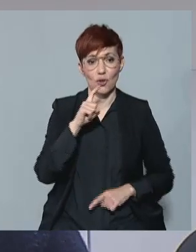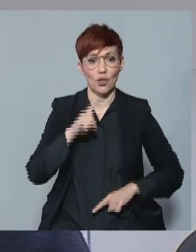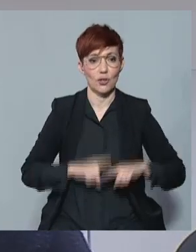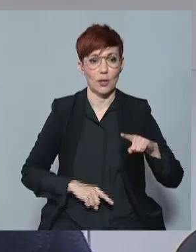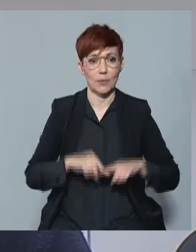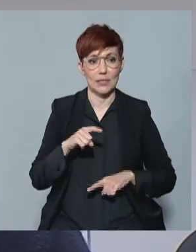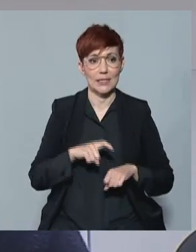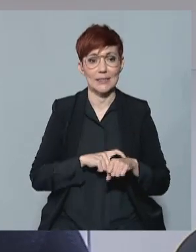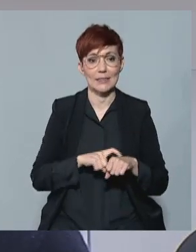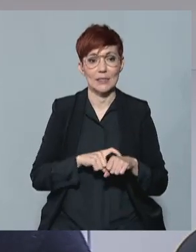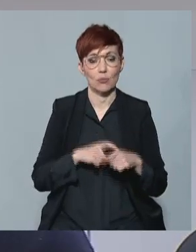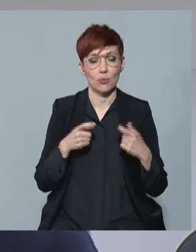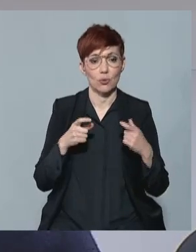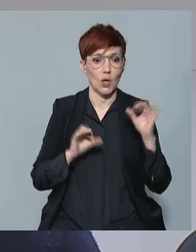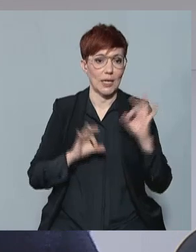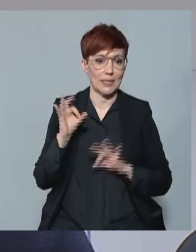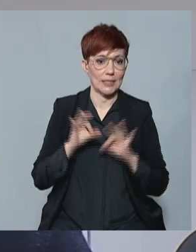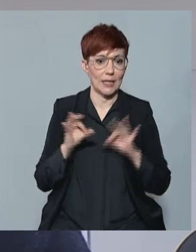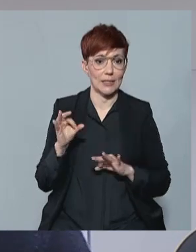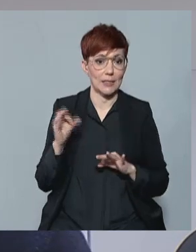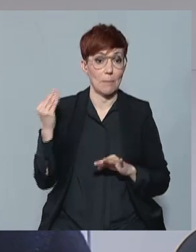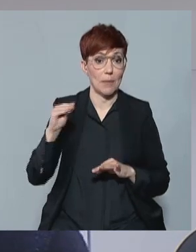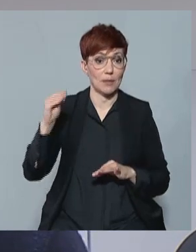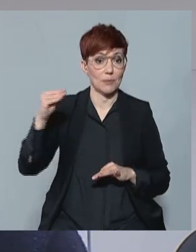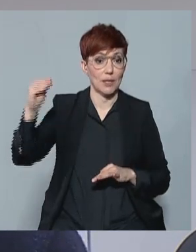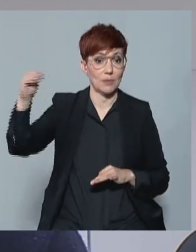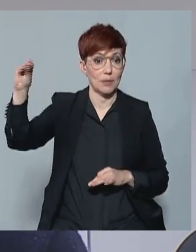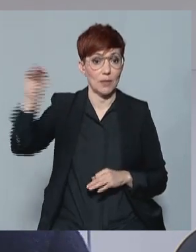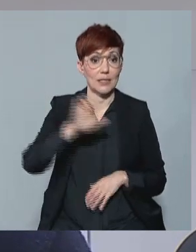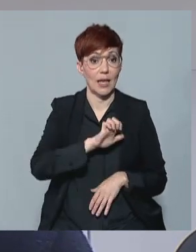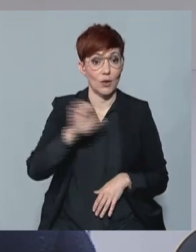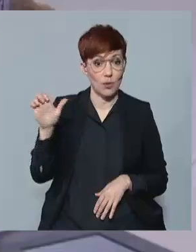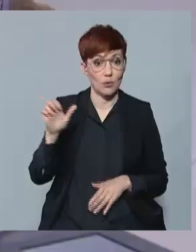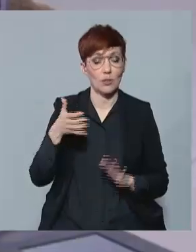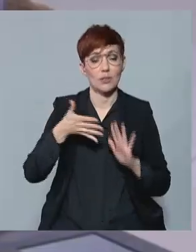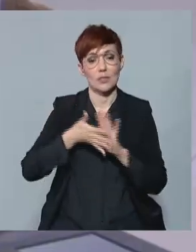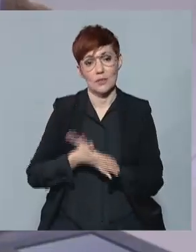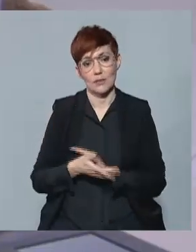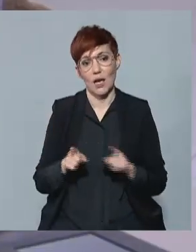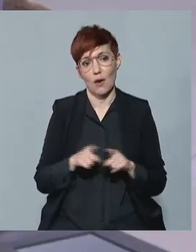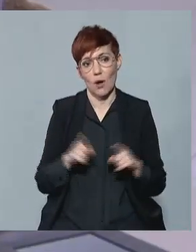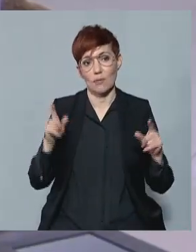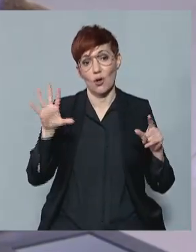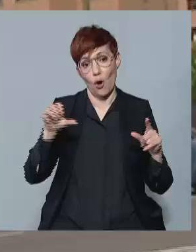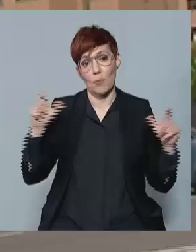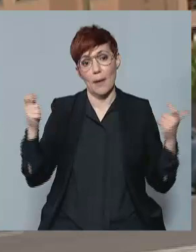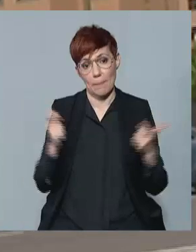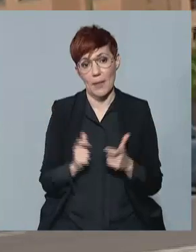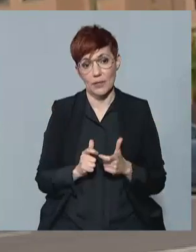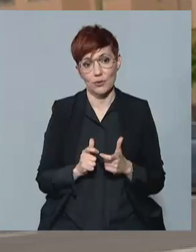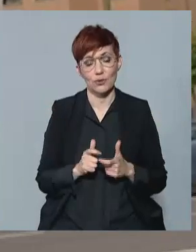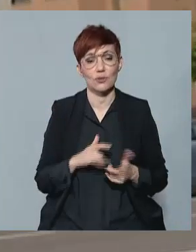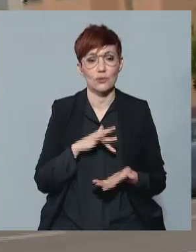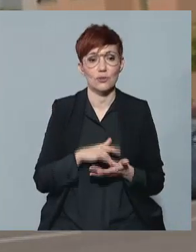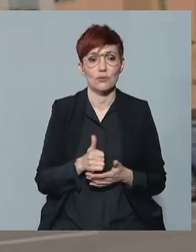subida de los tipos de interés que se produzca si sigue subiendo el euribor lógicamente habrá una disminución de compradores porque el mercado hipotecario se